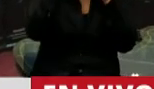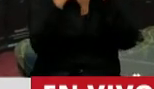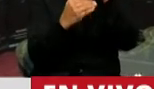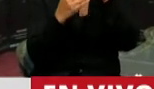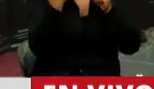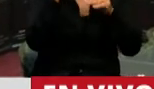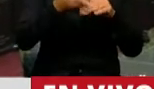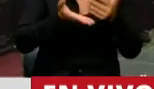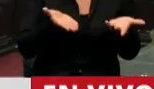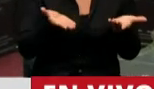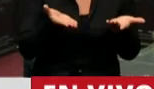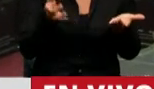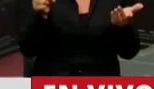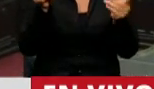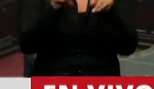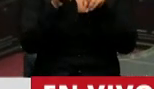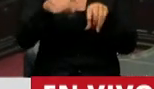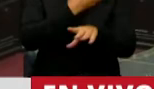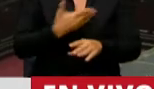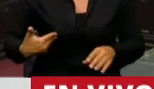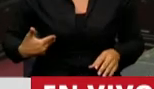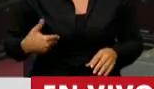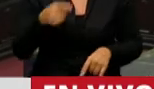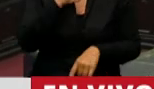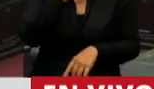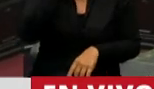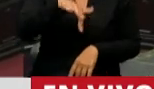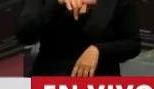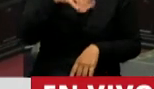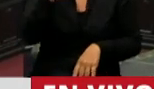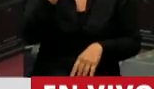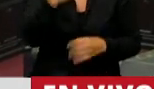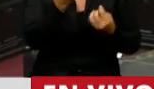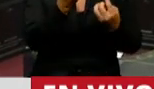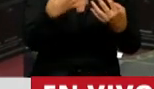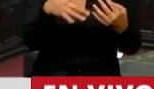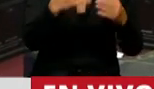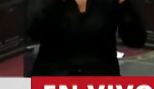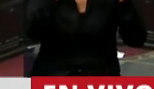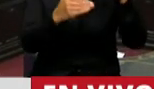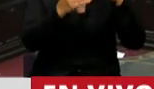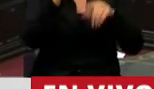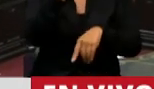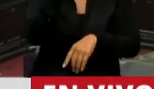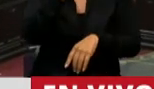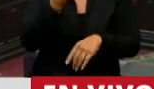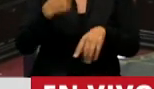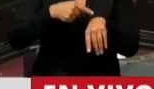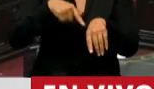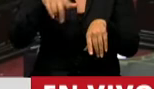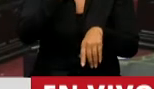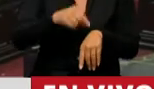1%, a lo que el oficialismo en este momento entendía que era razonable, posible para el momento que vivía